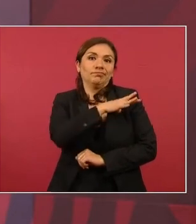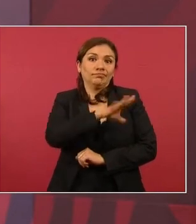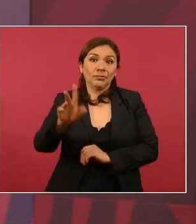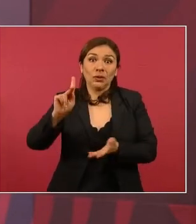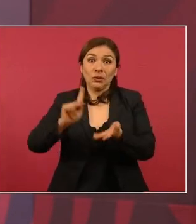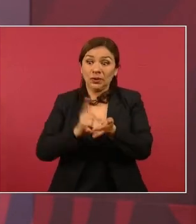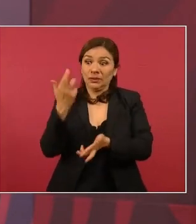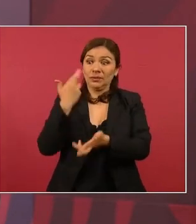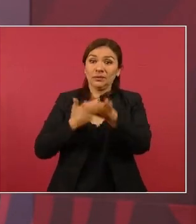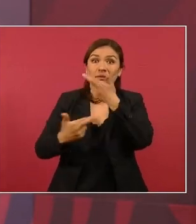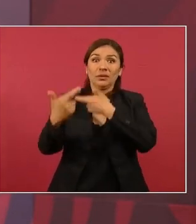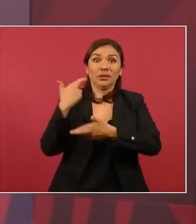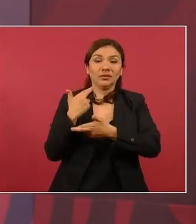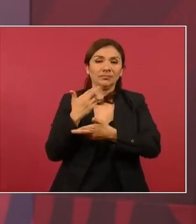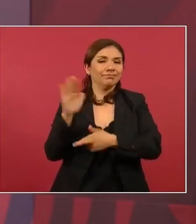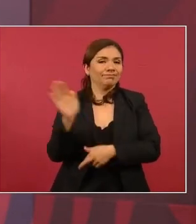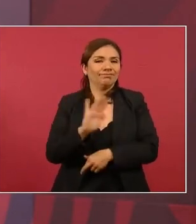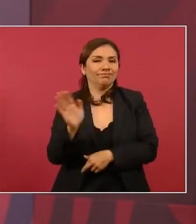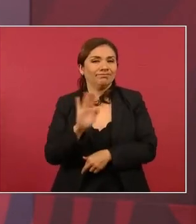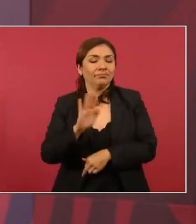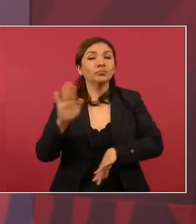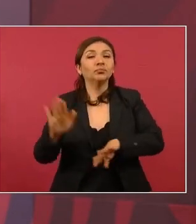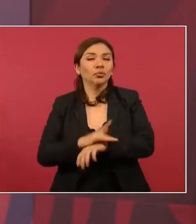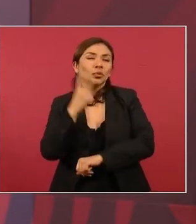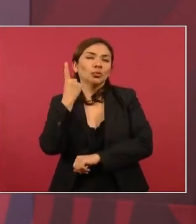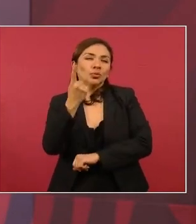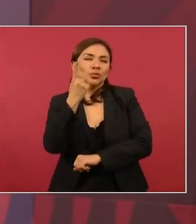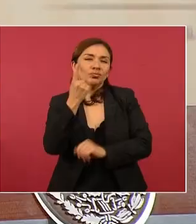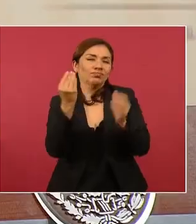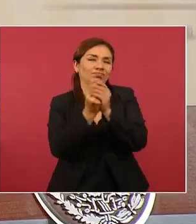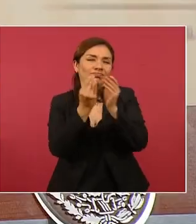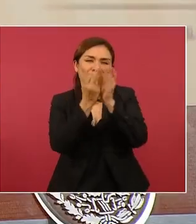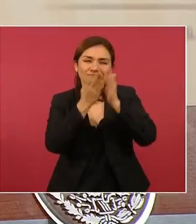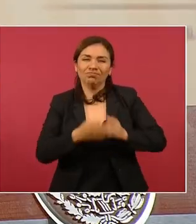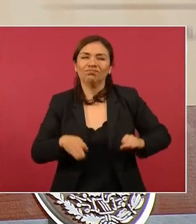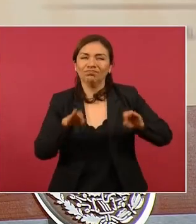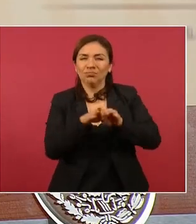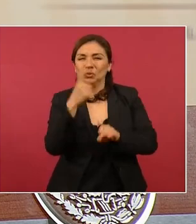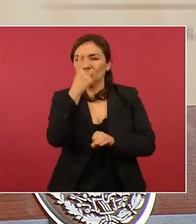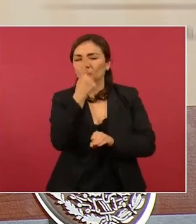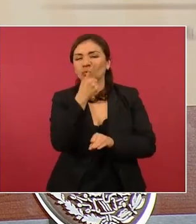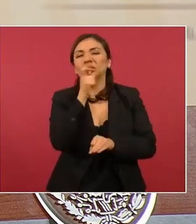porque un factor, dirían los tecnócratas, una variable